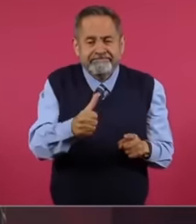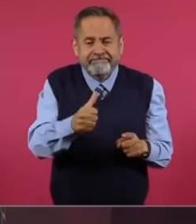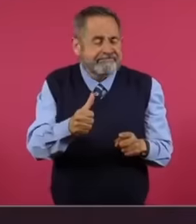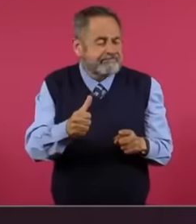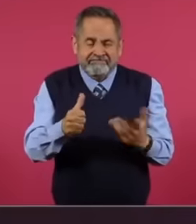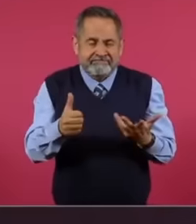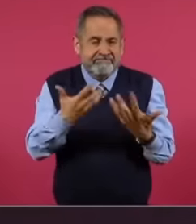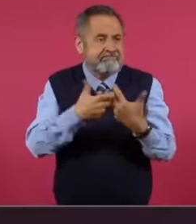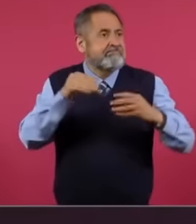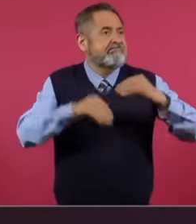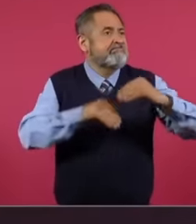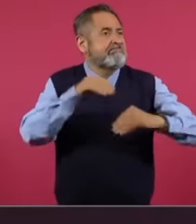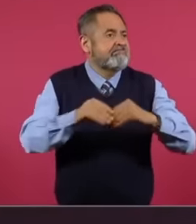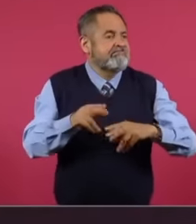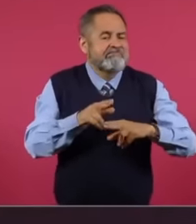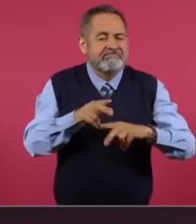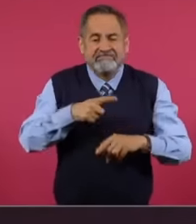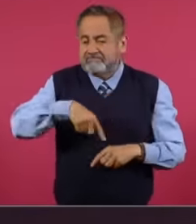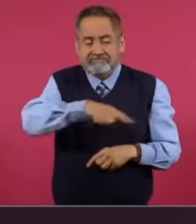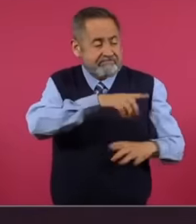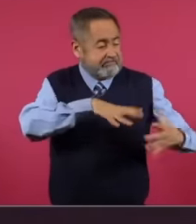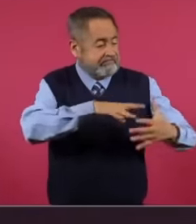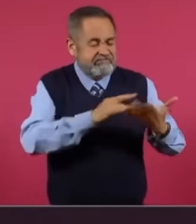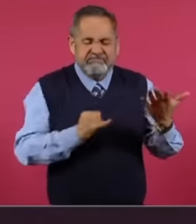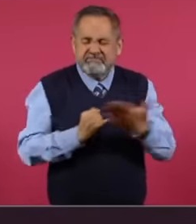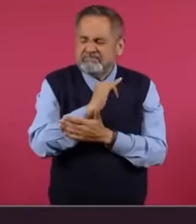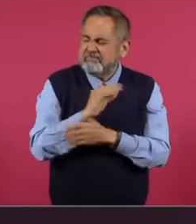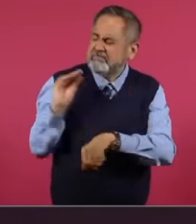decidieron los